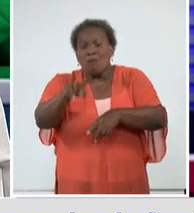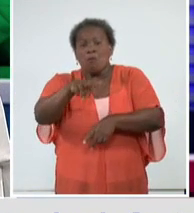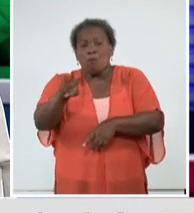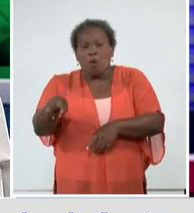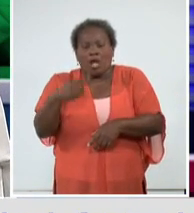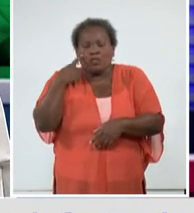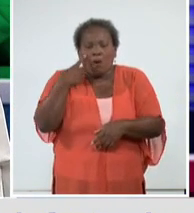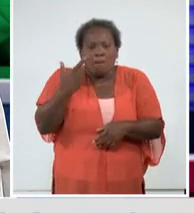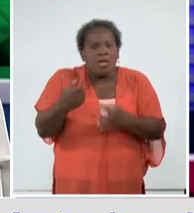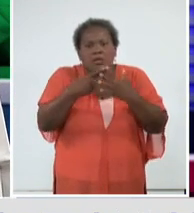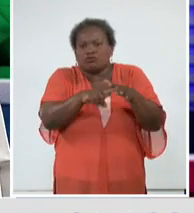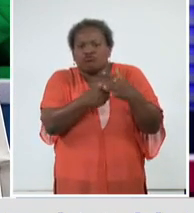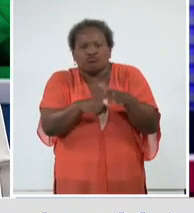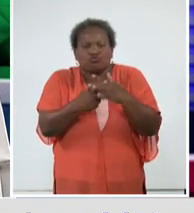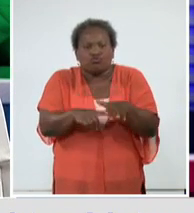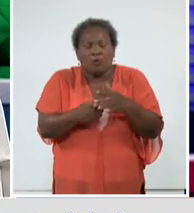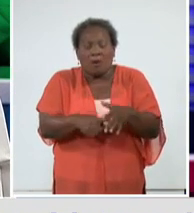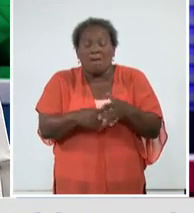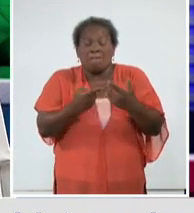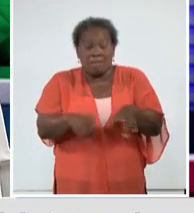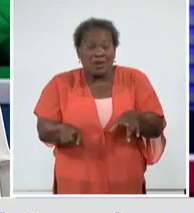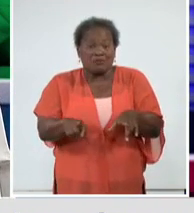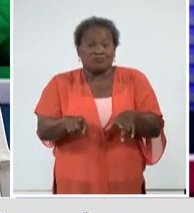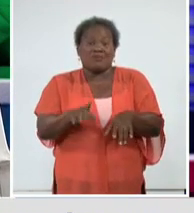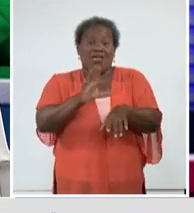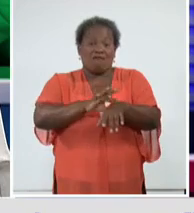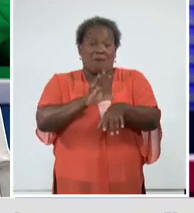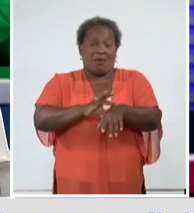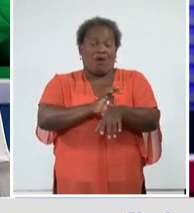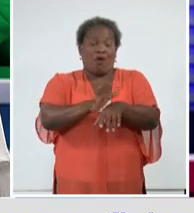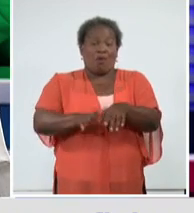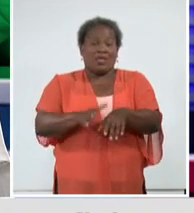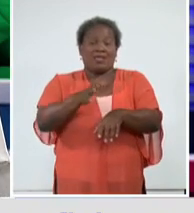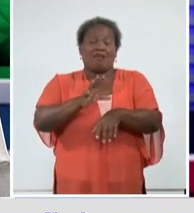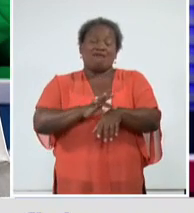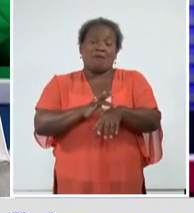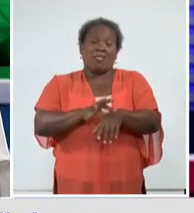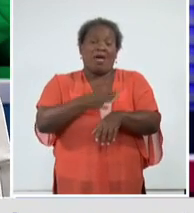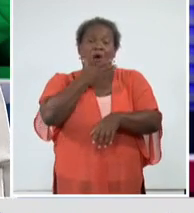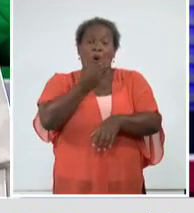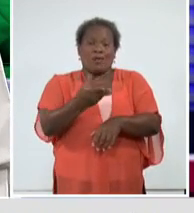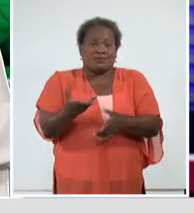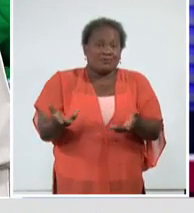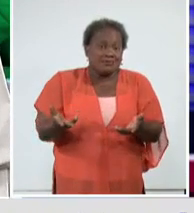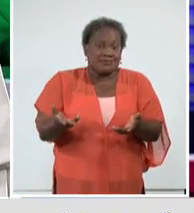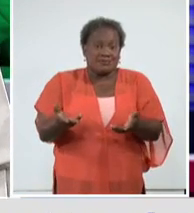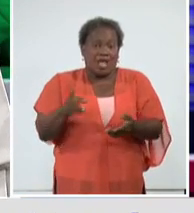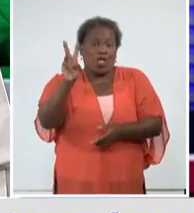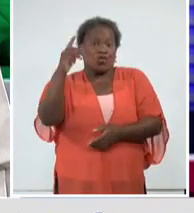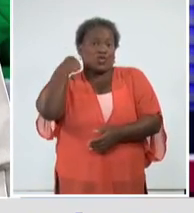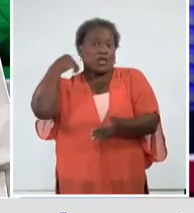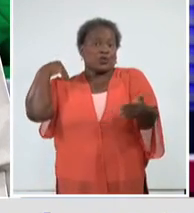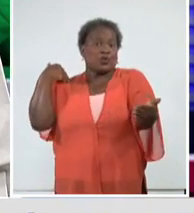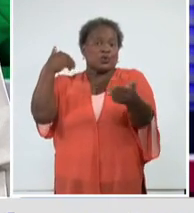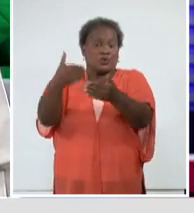vía de solución. Pero aún así, la vía de solución más inteligente es la prevención. Es la